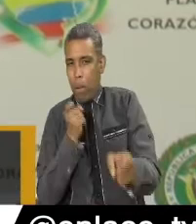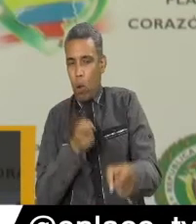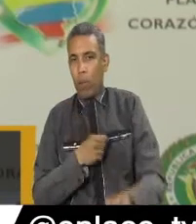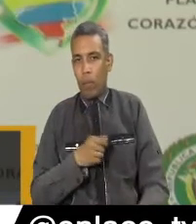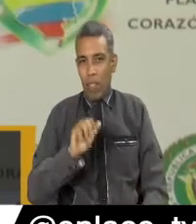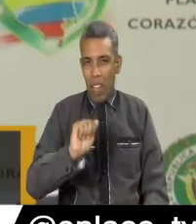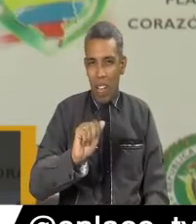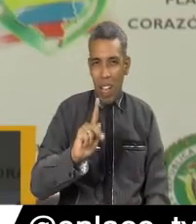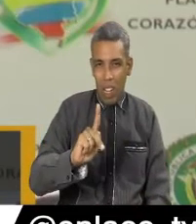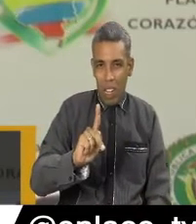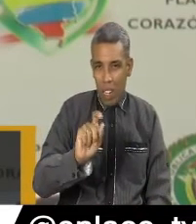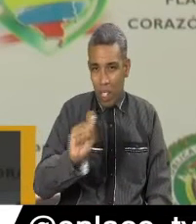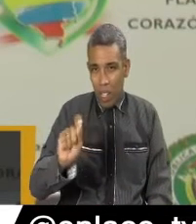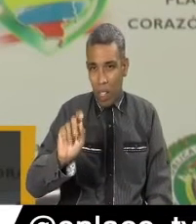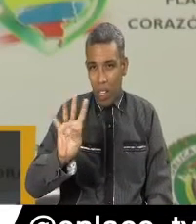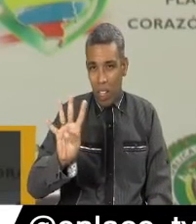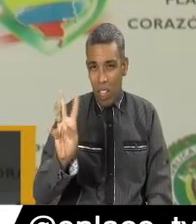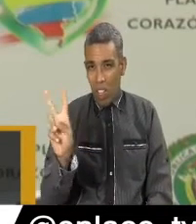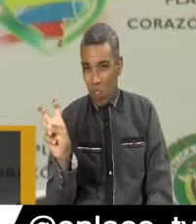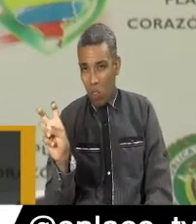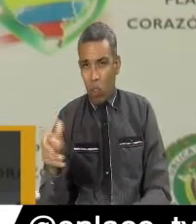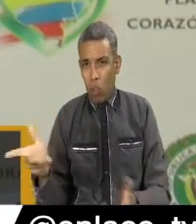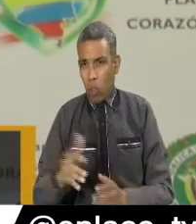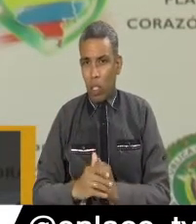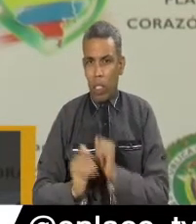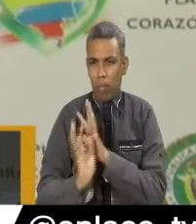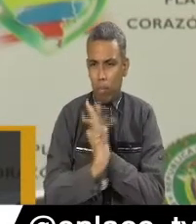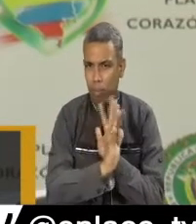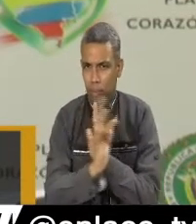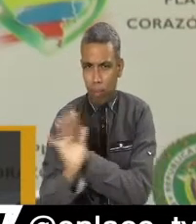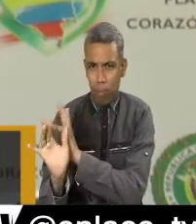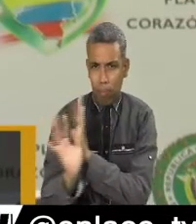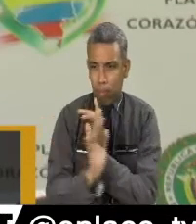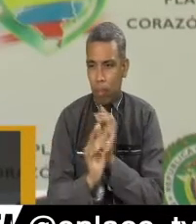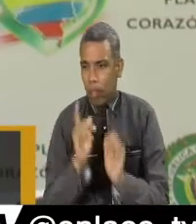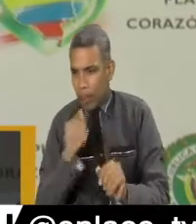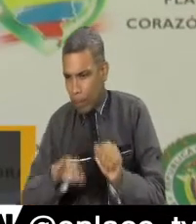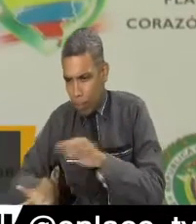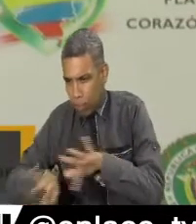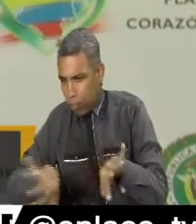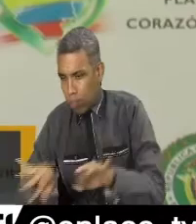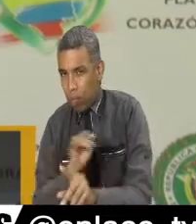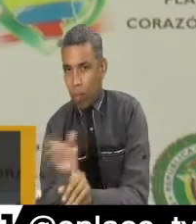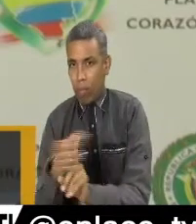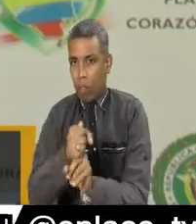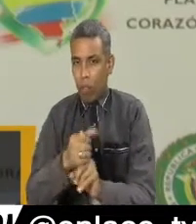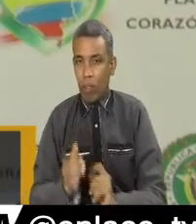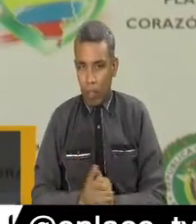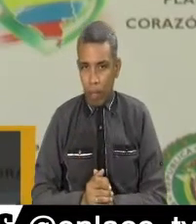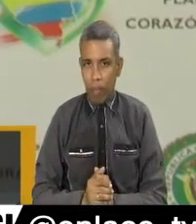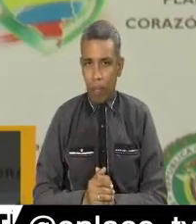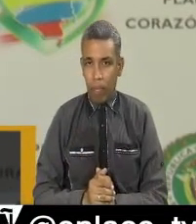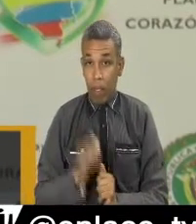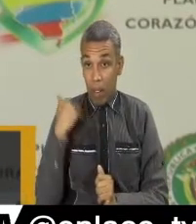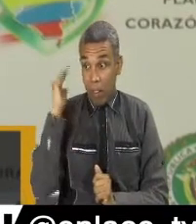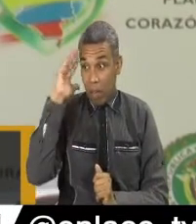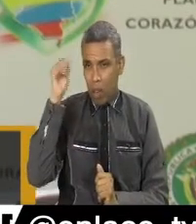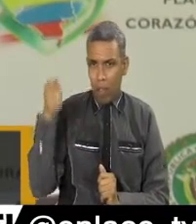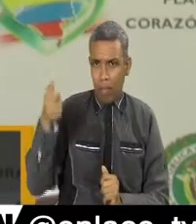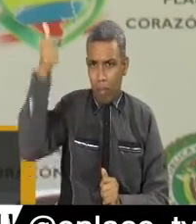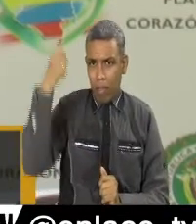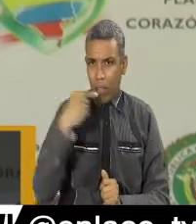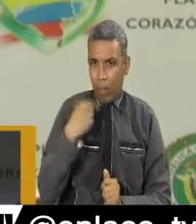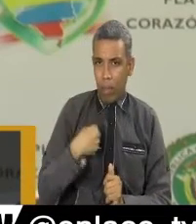autoridades fue hallado básicamente en zona boscosa muy cerca donde se realizaron los allanamientos en el barrio Miraflores. Según el uniformado, según el oficial, estas